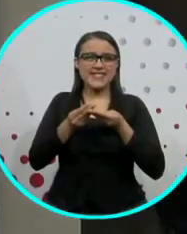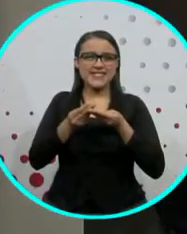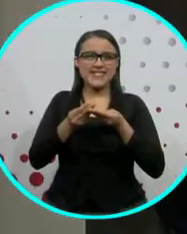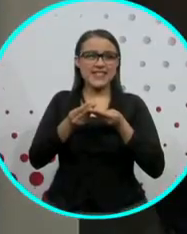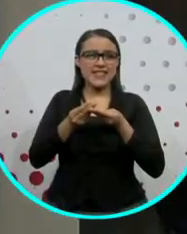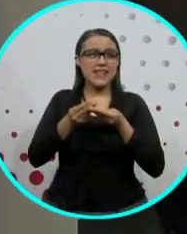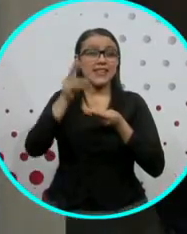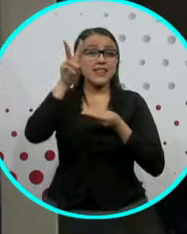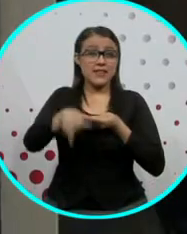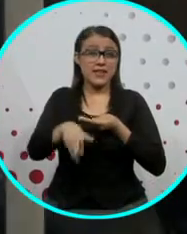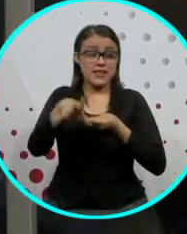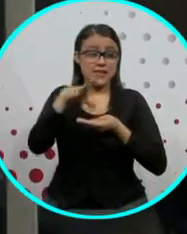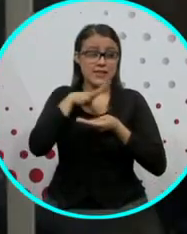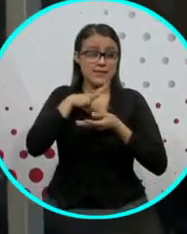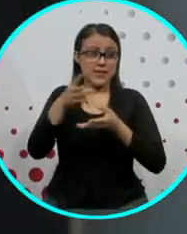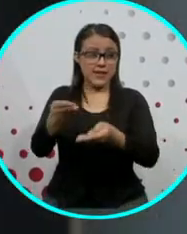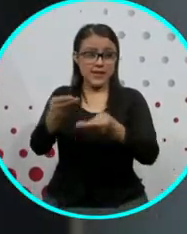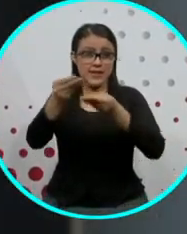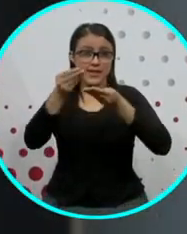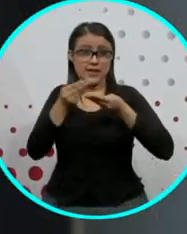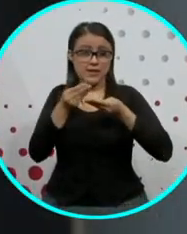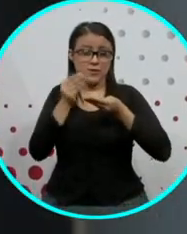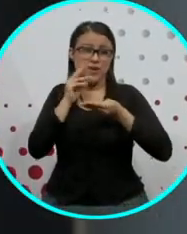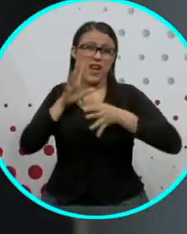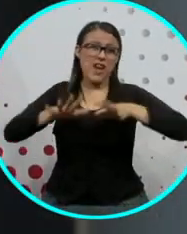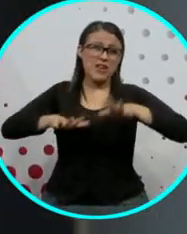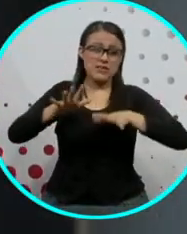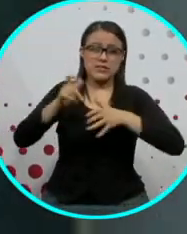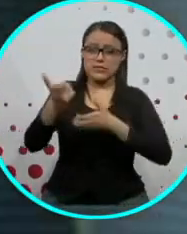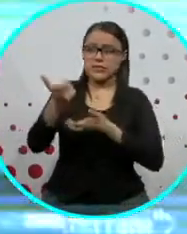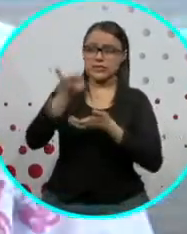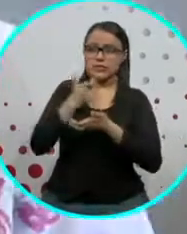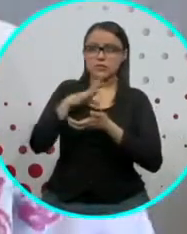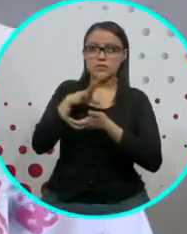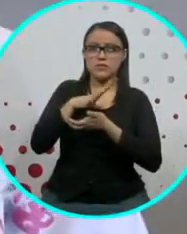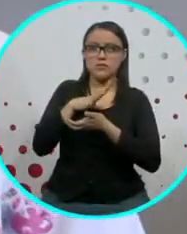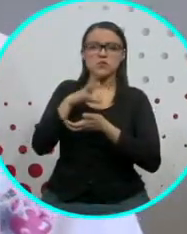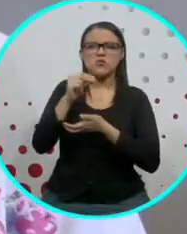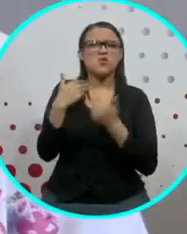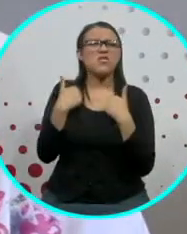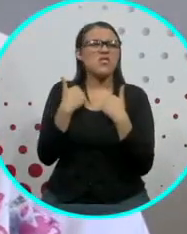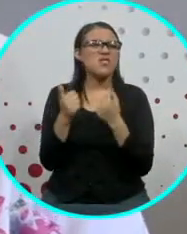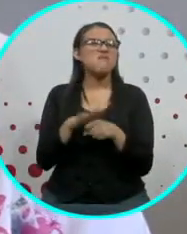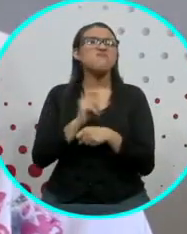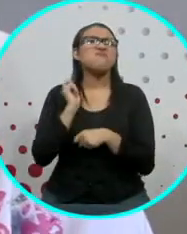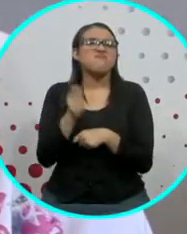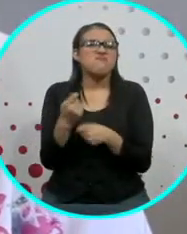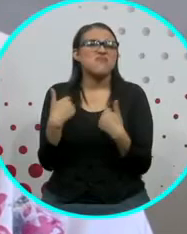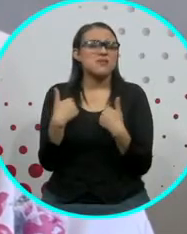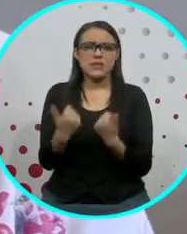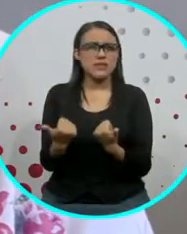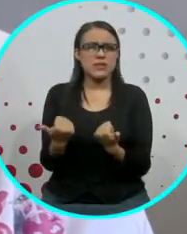pues la verdad, en veces salario mínimo. Yo no entendía qué era eso.